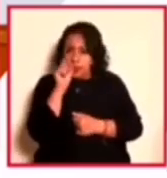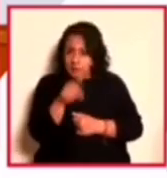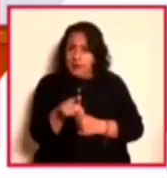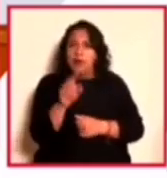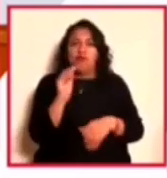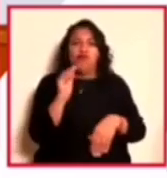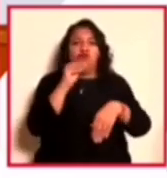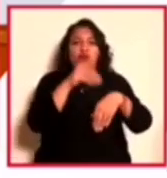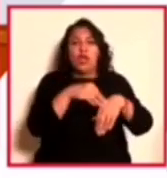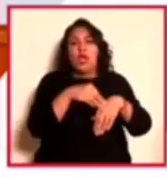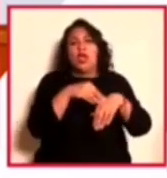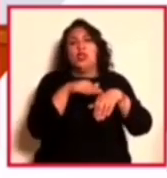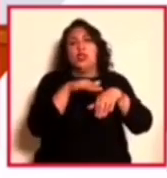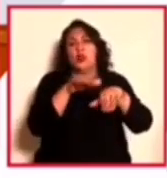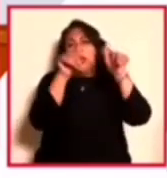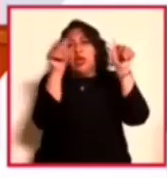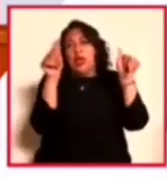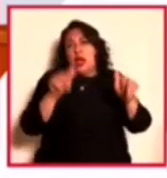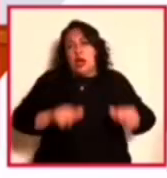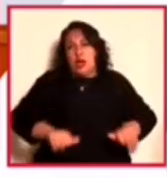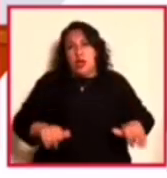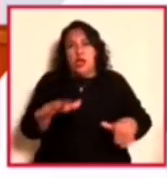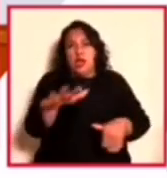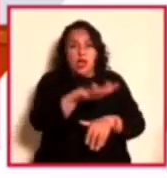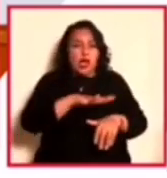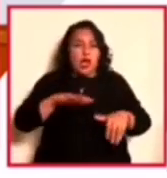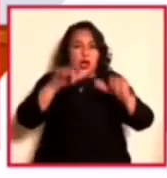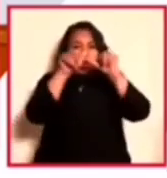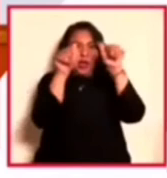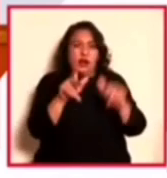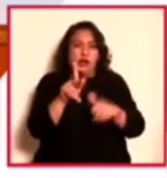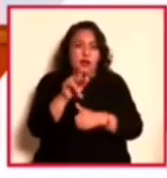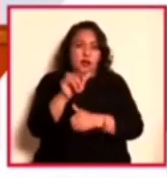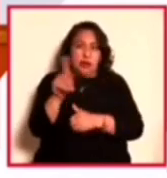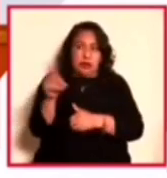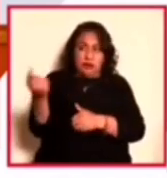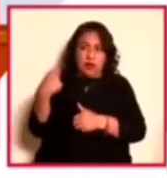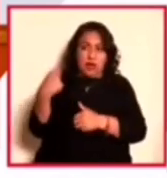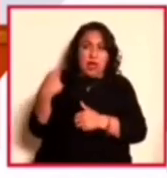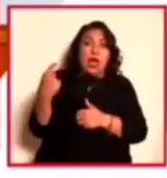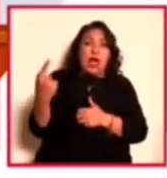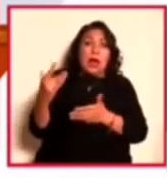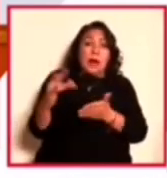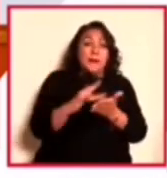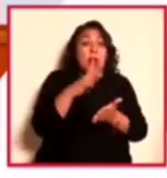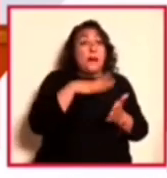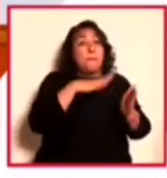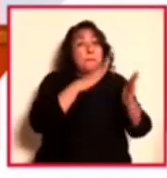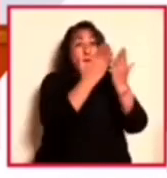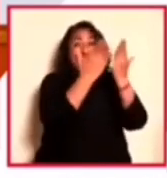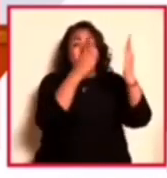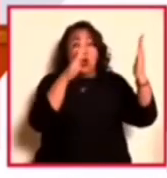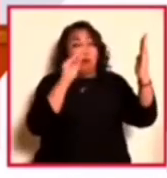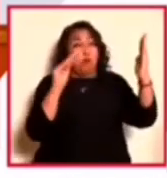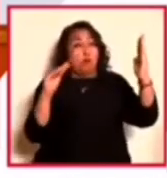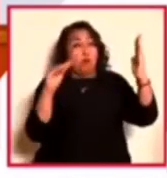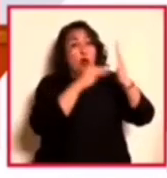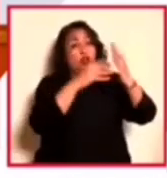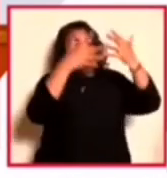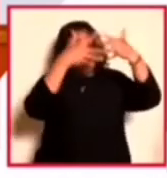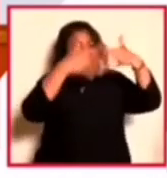instalación artística, Alberto, con el área de artes plásticas, que va a ser un mural que se va a colocar y que se va a develar